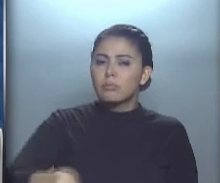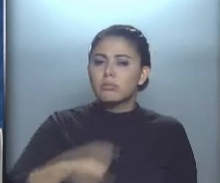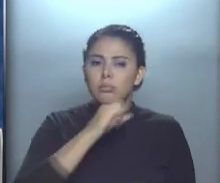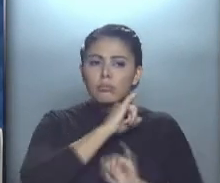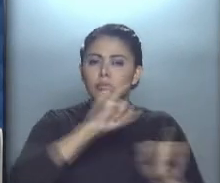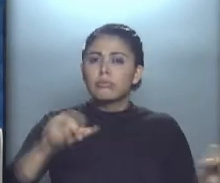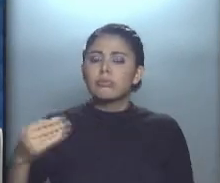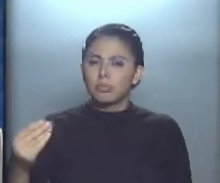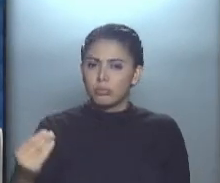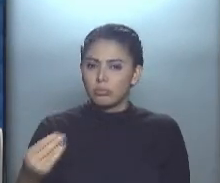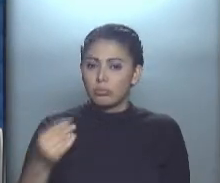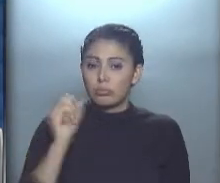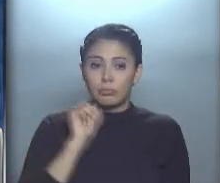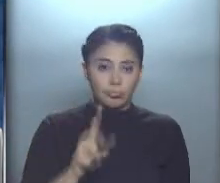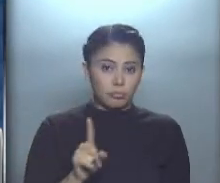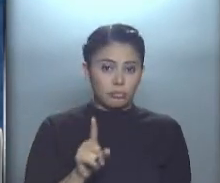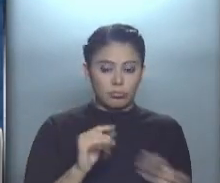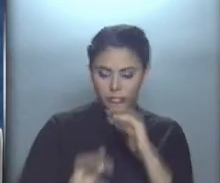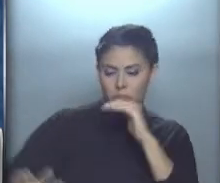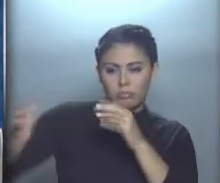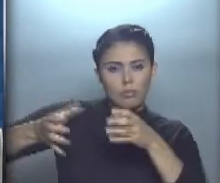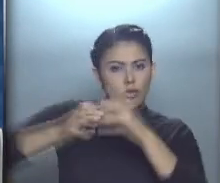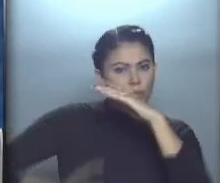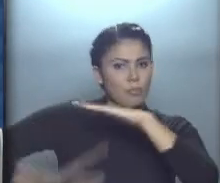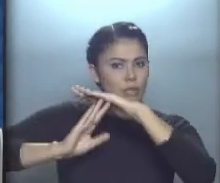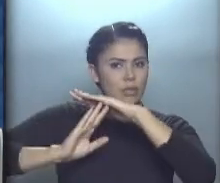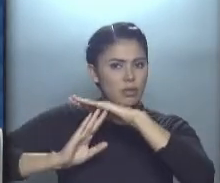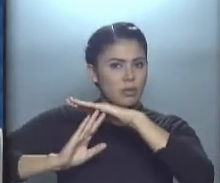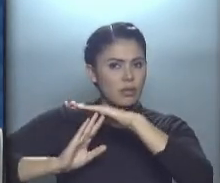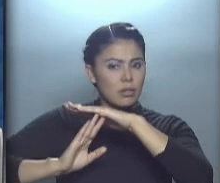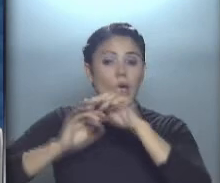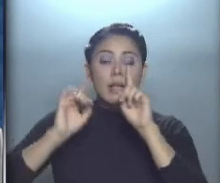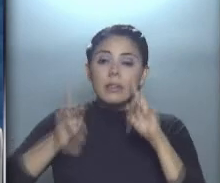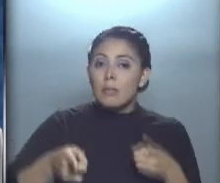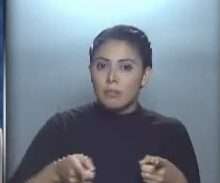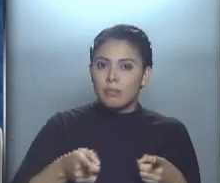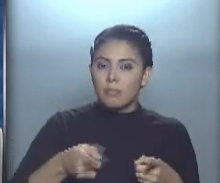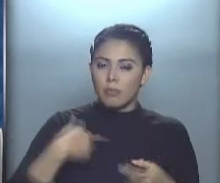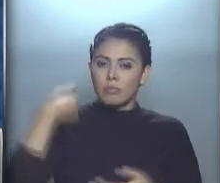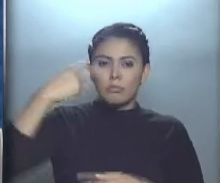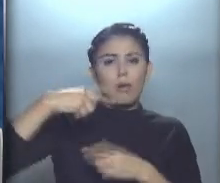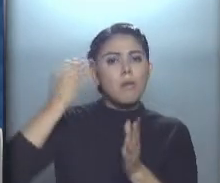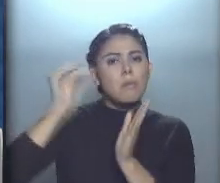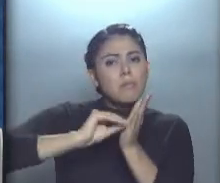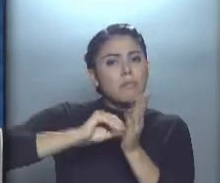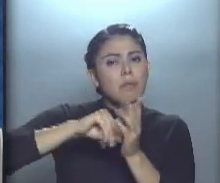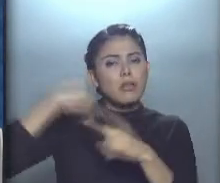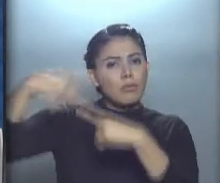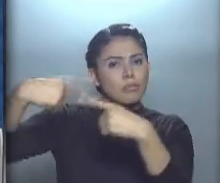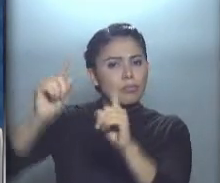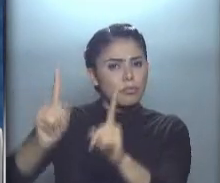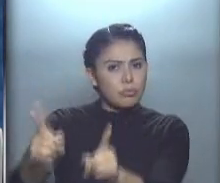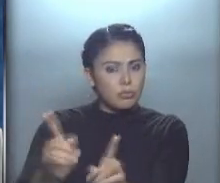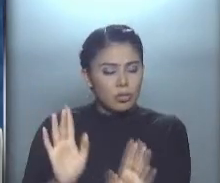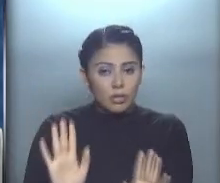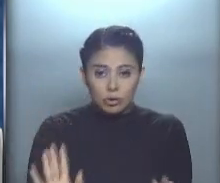difundidos, con característica oligopólica y o monopólica, y con una incidencia sustancial de precios en la cadena de valor.